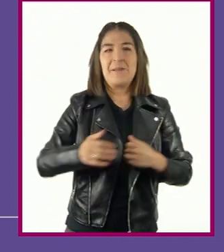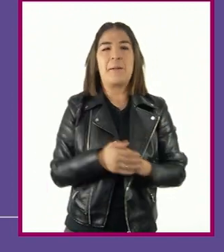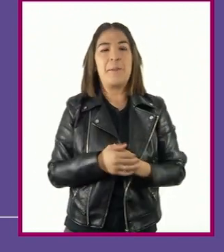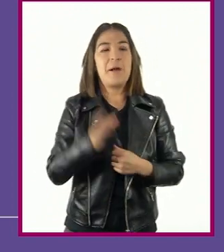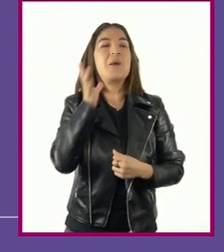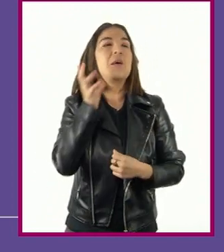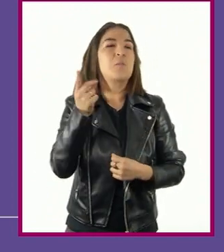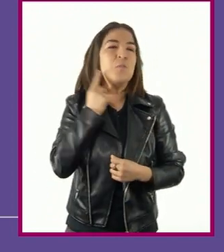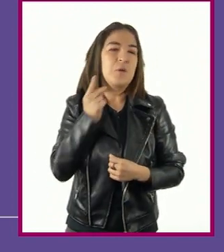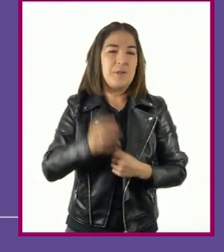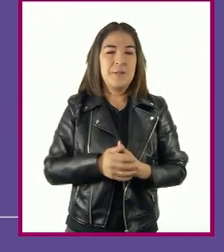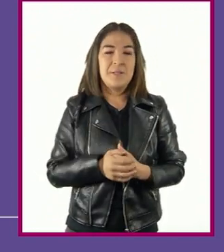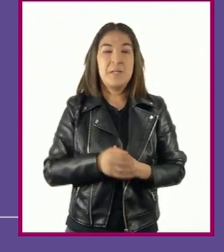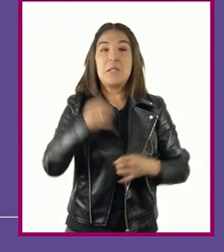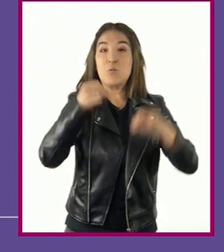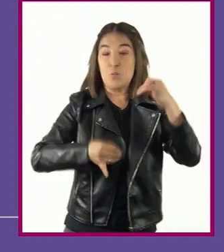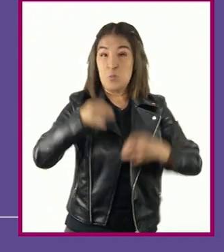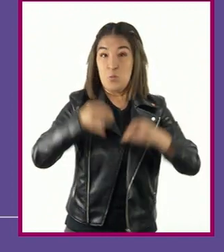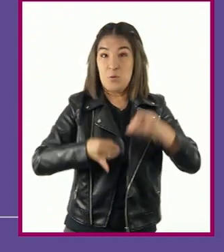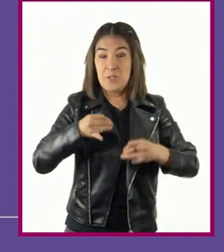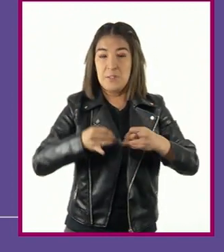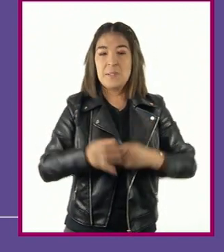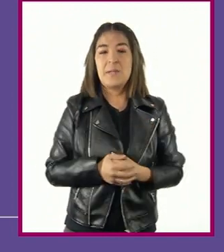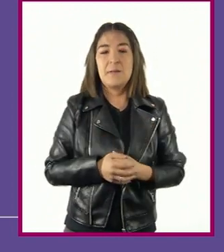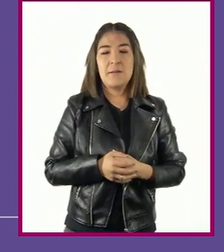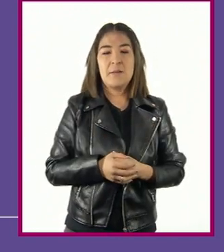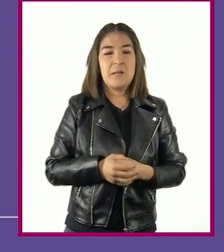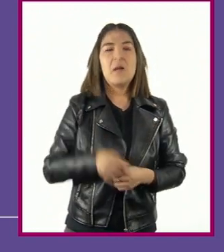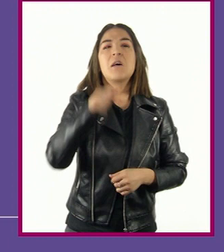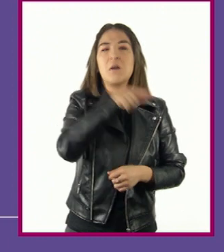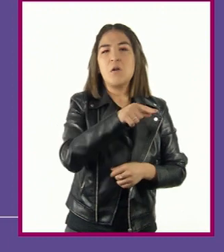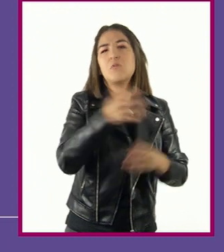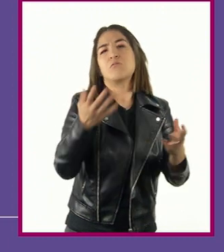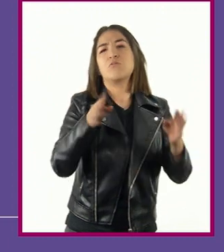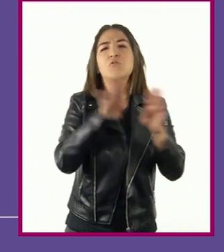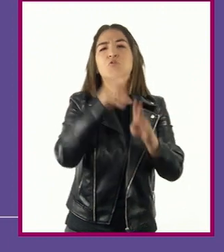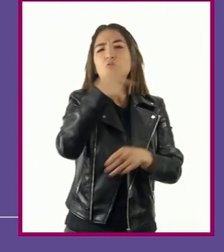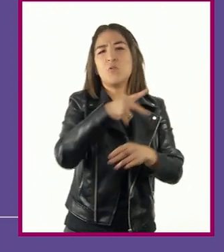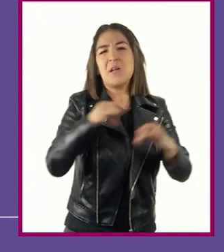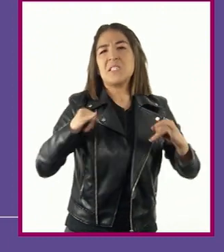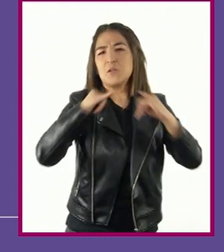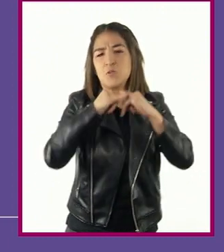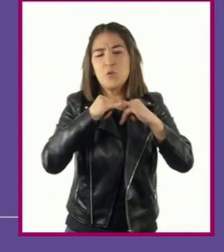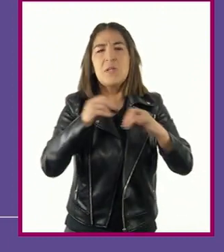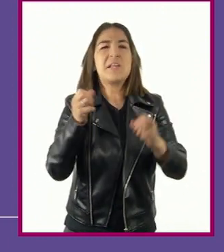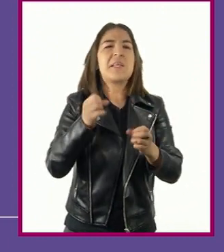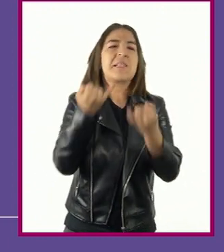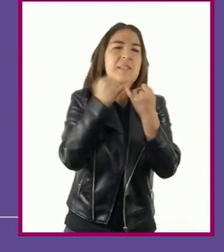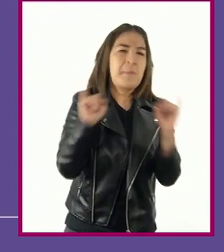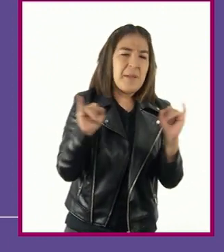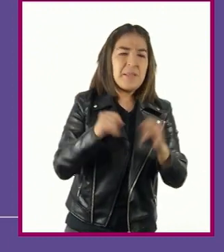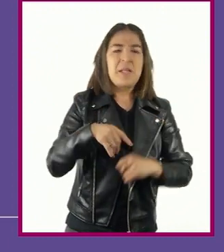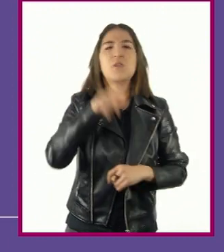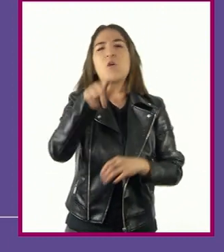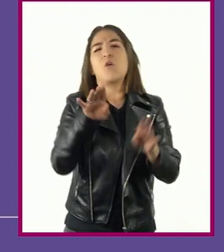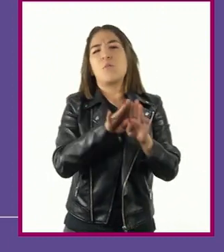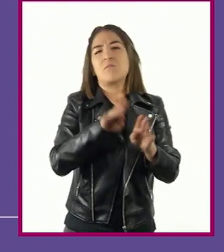ejecutivo, legislativo y judicial, órganos autónomos, partidos